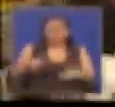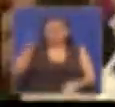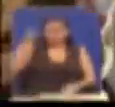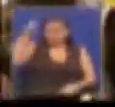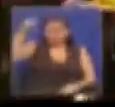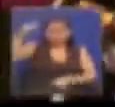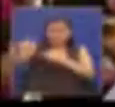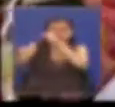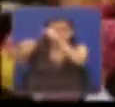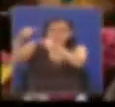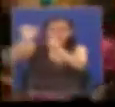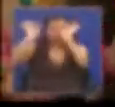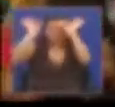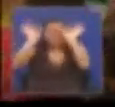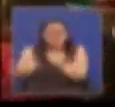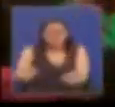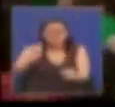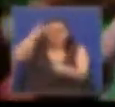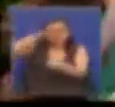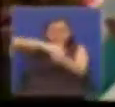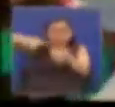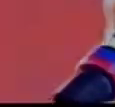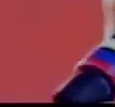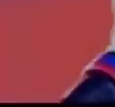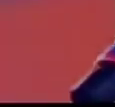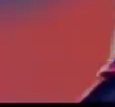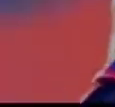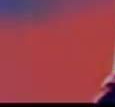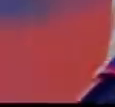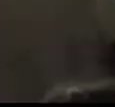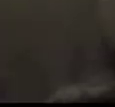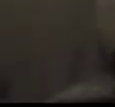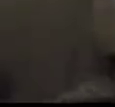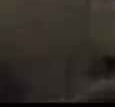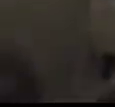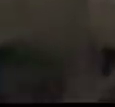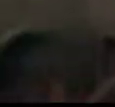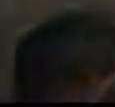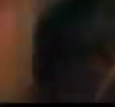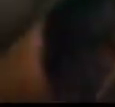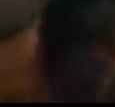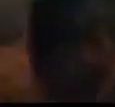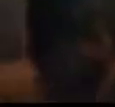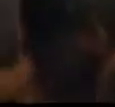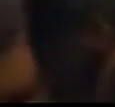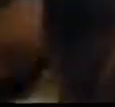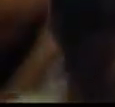Playas, en la provincia del Guayas. Esta revolución no la para nada ni nadie.